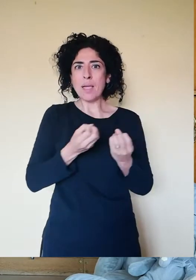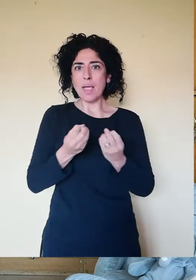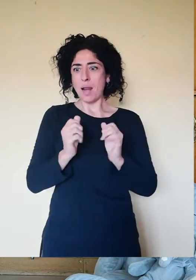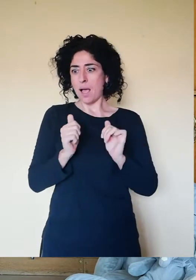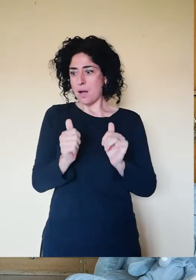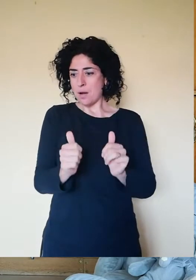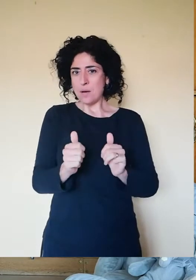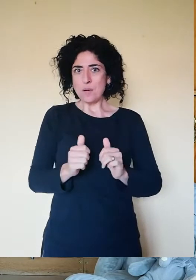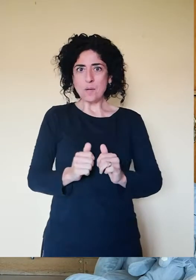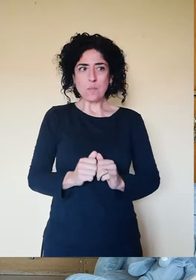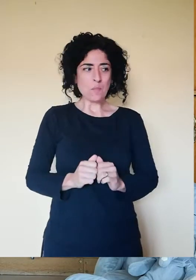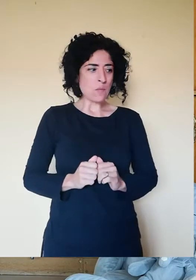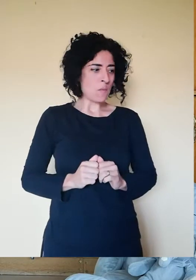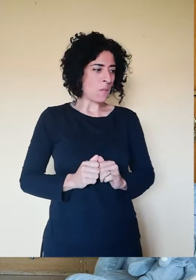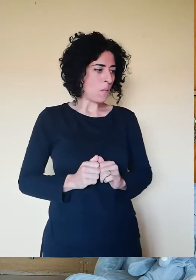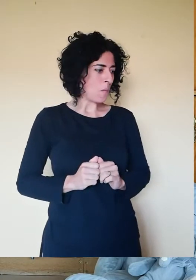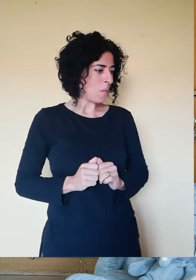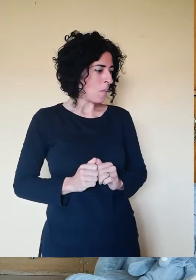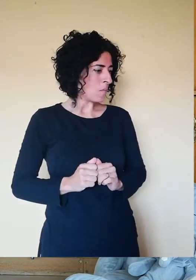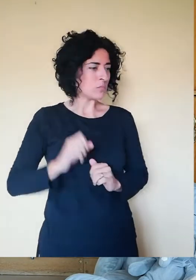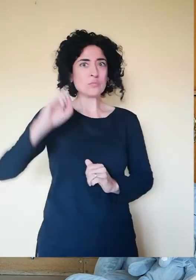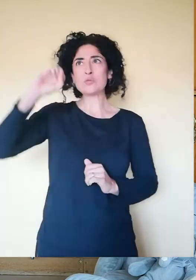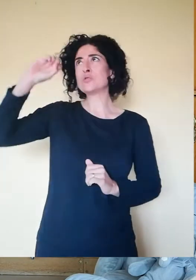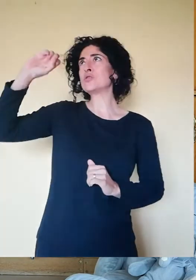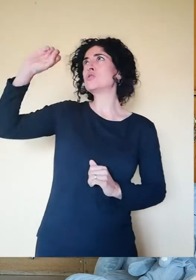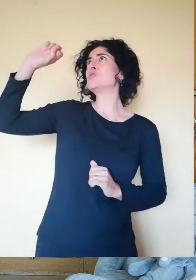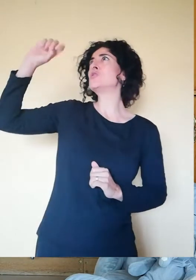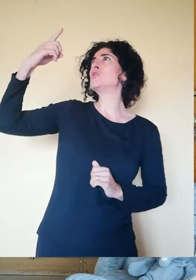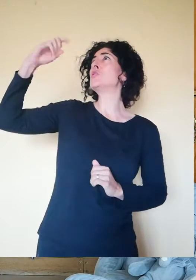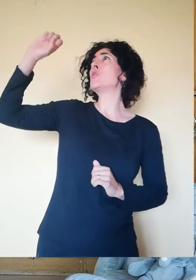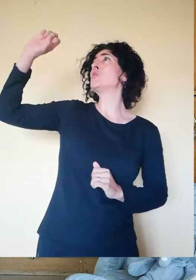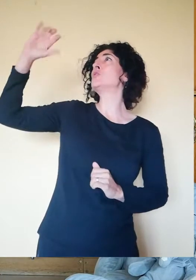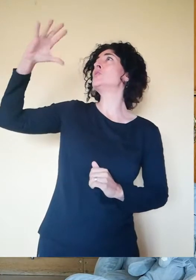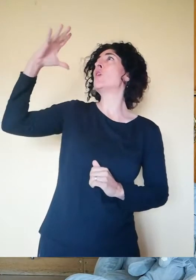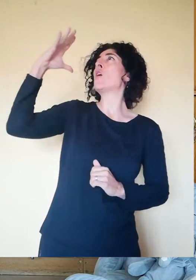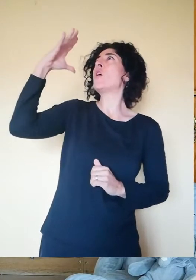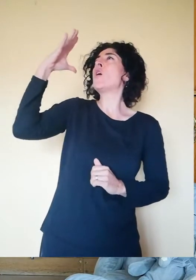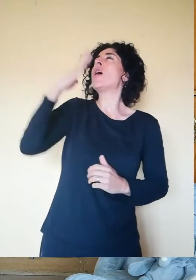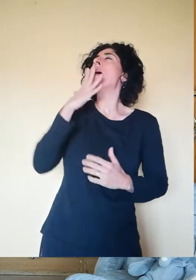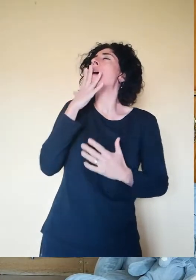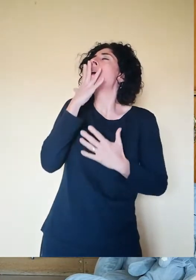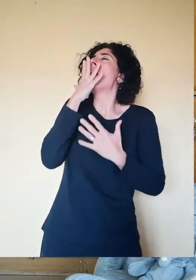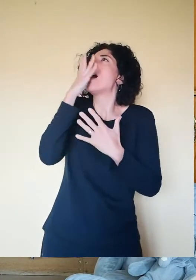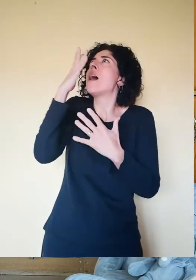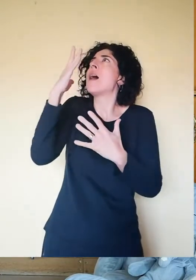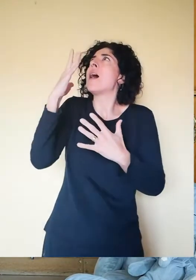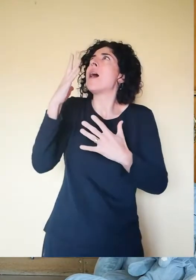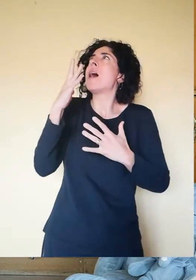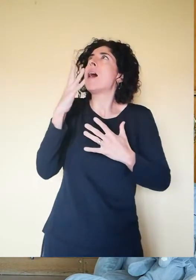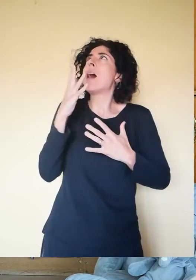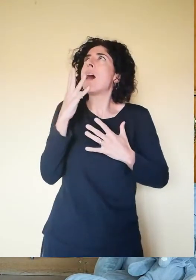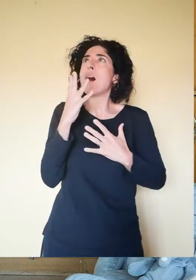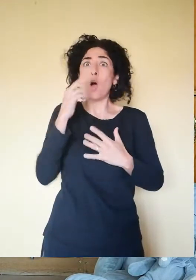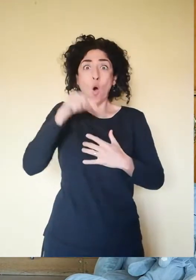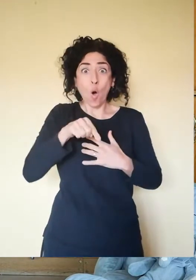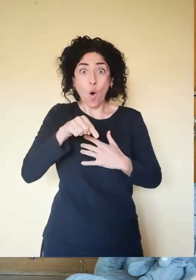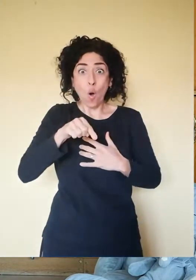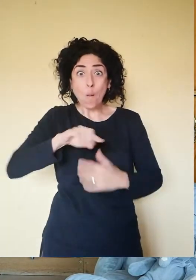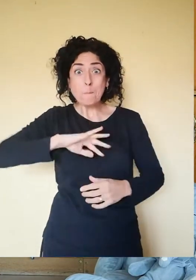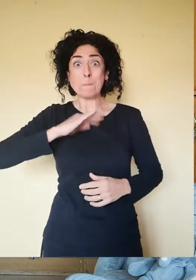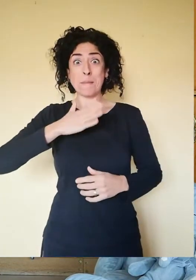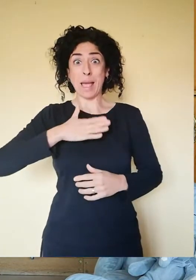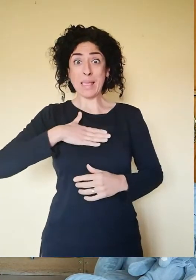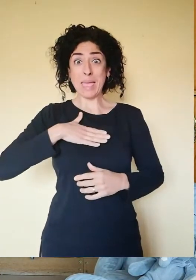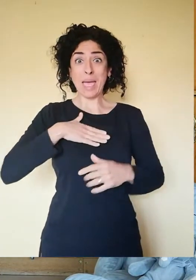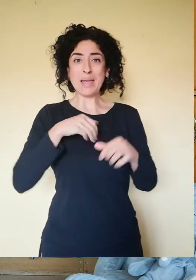mira. El sol. Sol, solito, caliéntame un